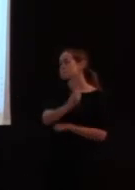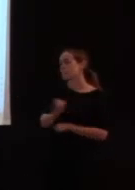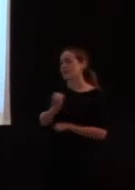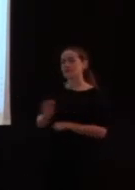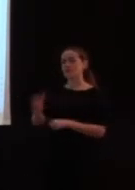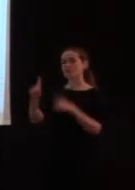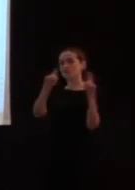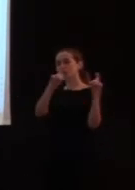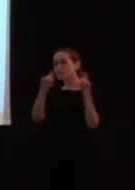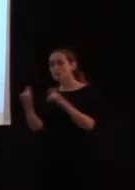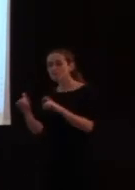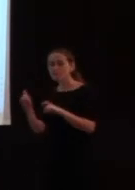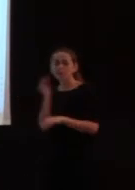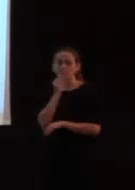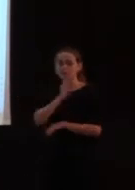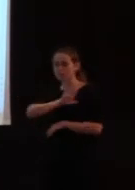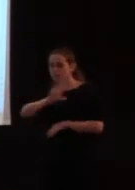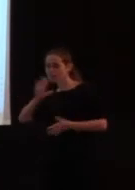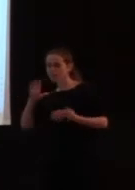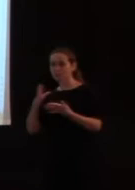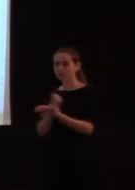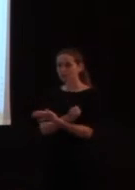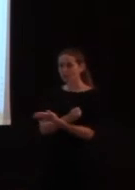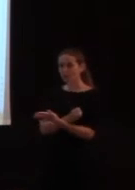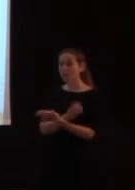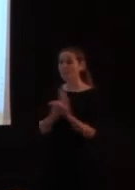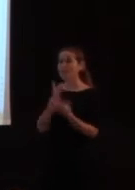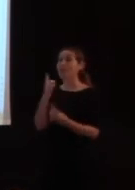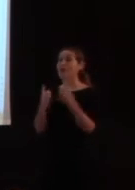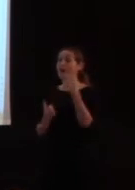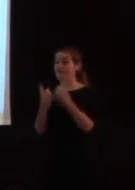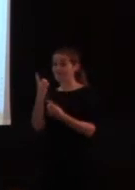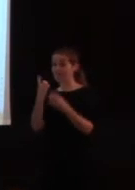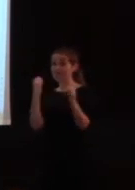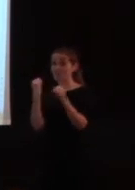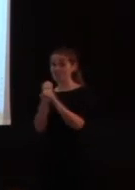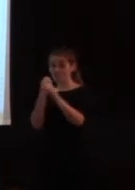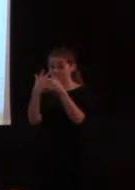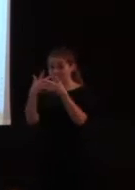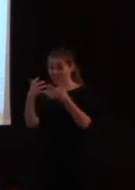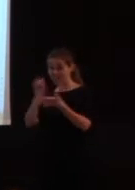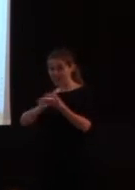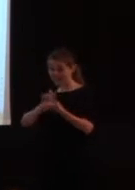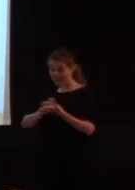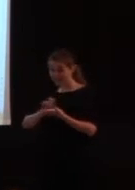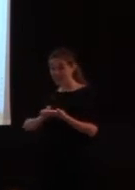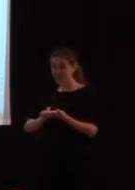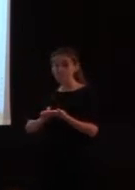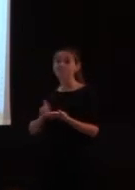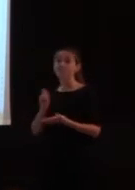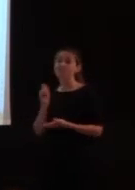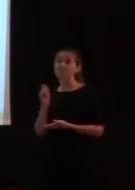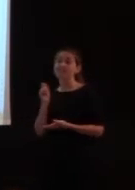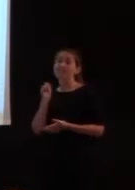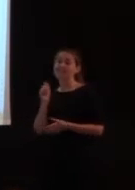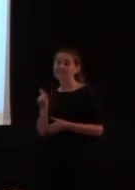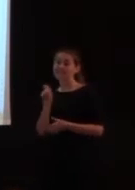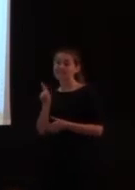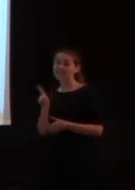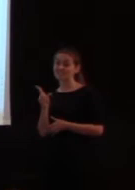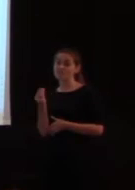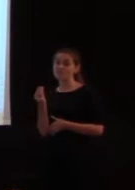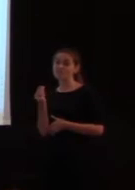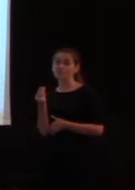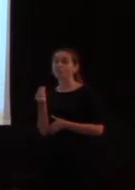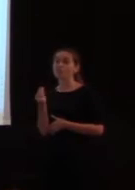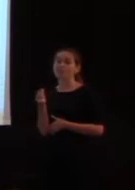maravillosas, con mucho de todo, ¿no? Pero muchas veces estos trabajos, y esto ya cada vez lo vemos más, son muy superficiales